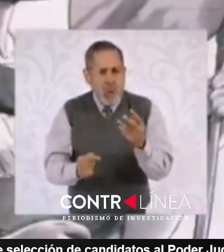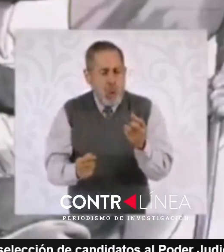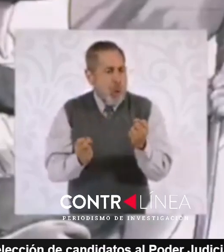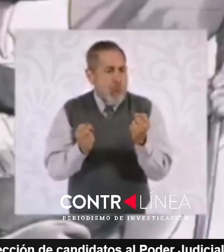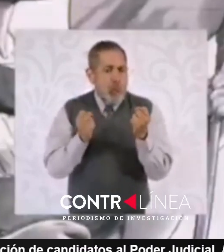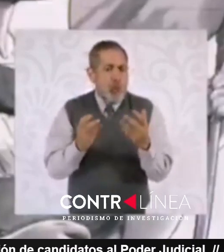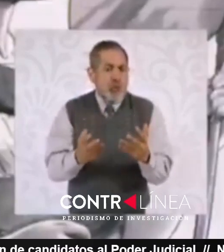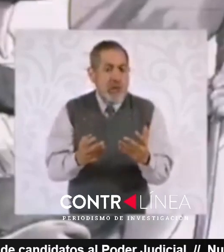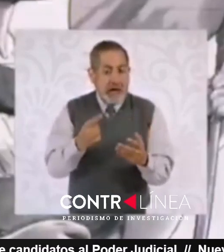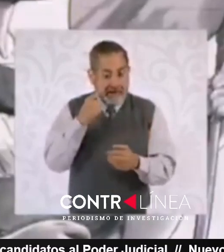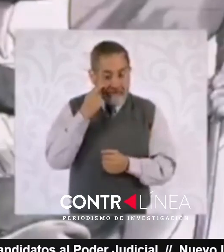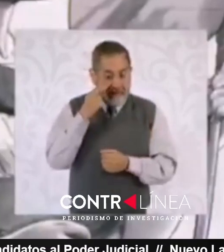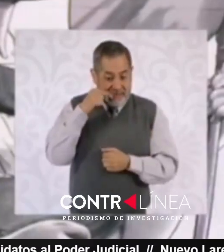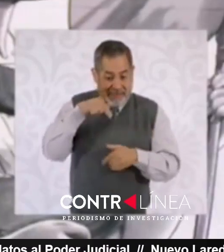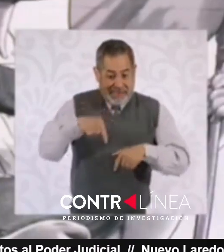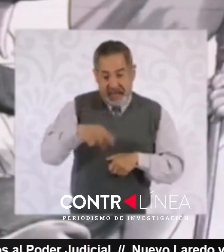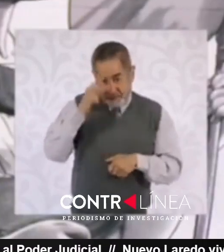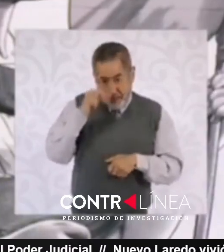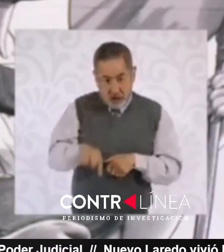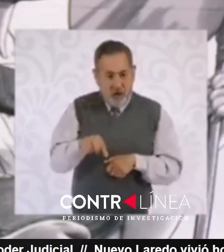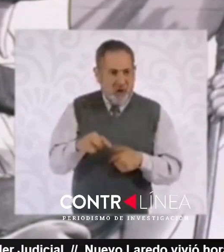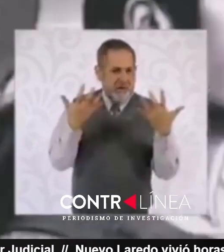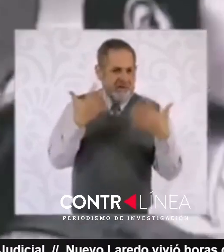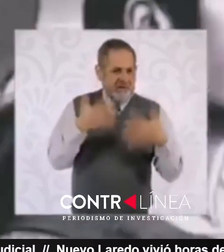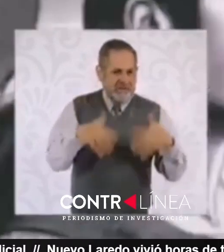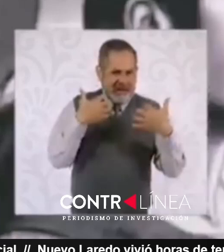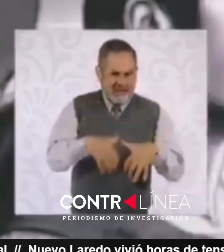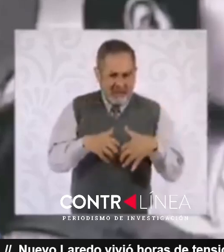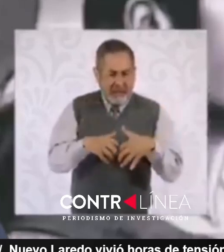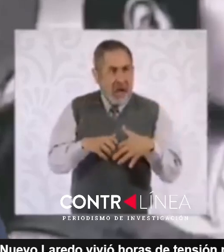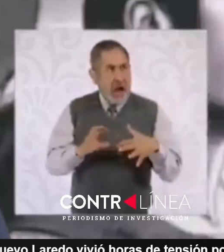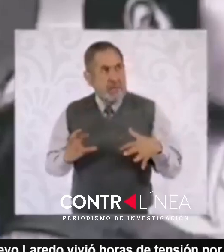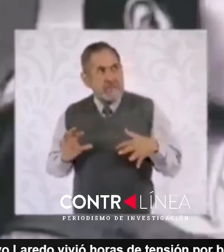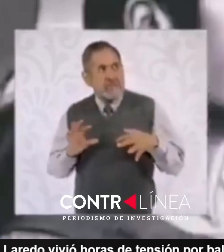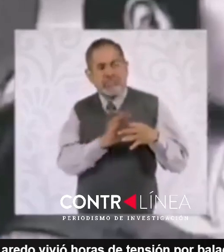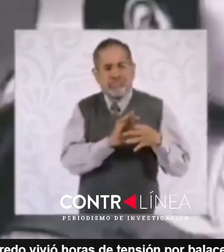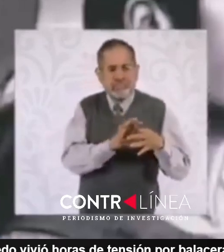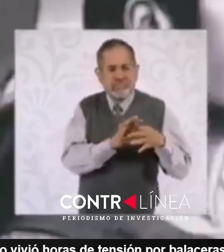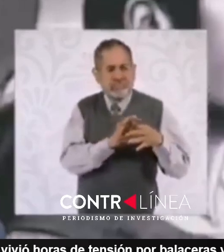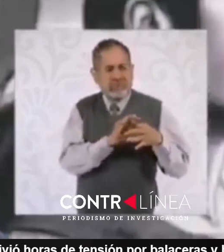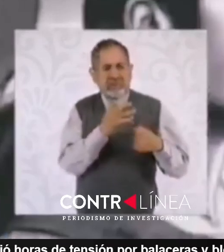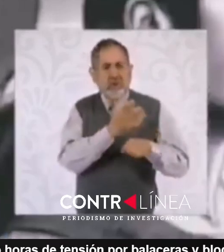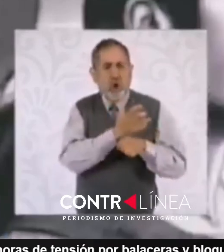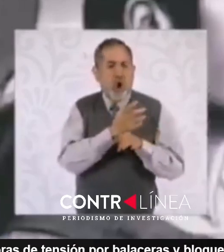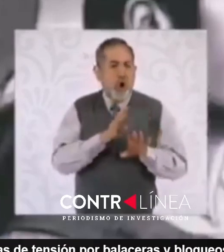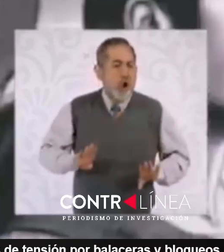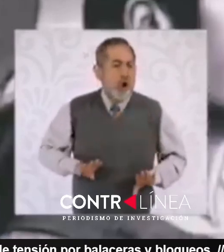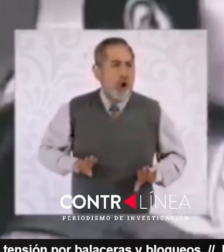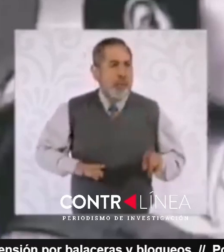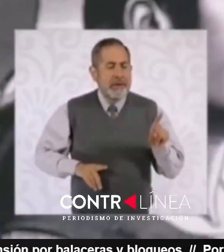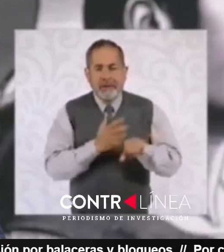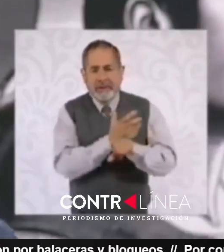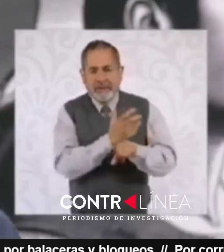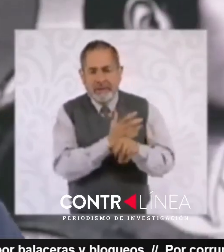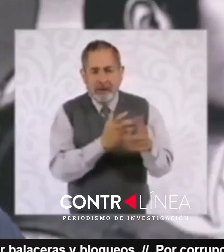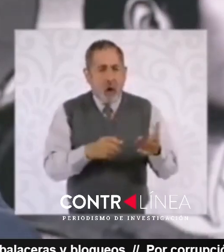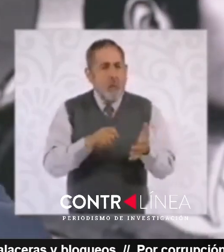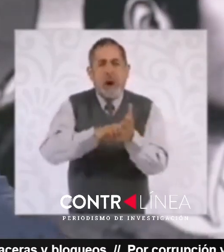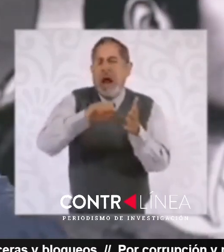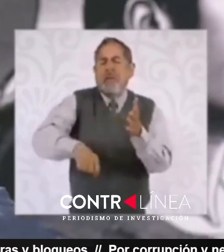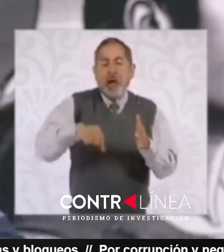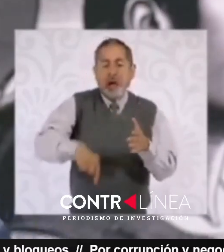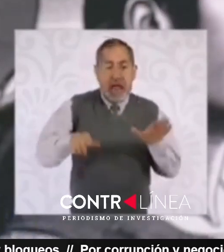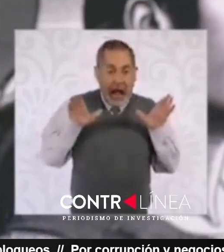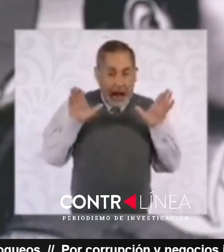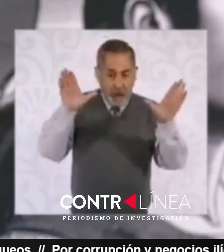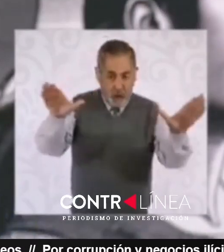la integración ha permitido tener en el producto final, que es el vehículo en este caso, o también en las turbinas de los aviones. Todos